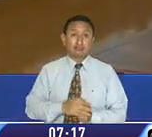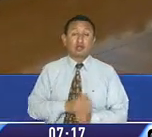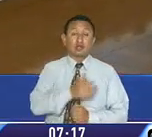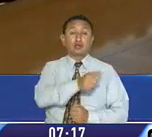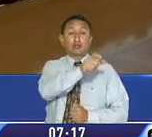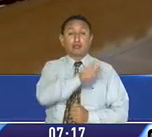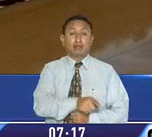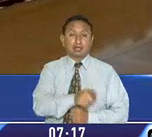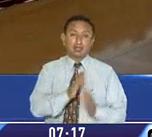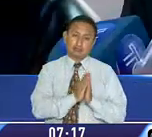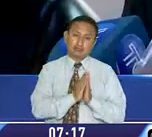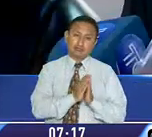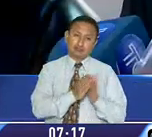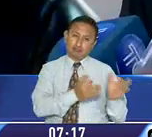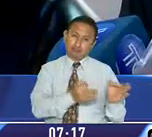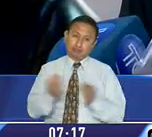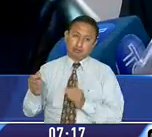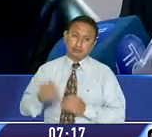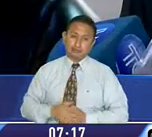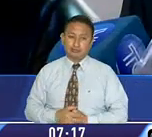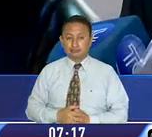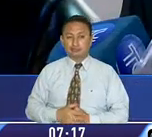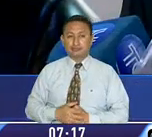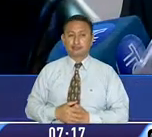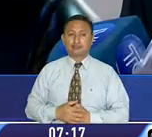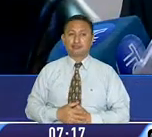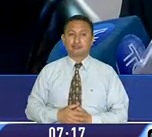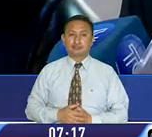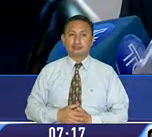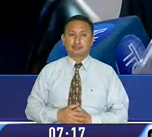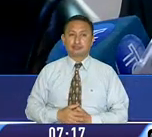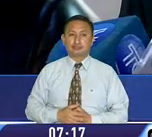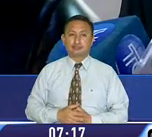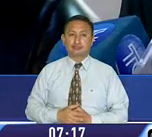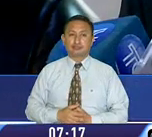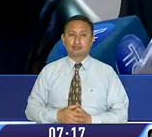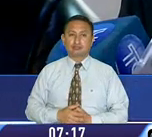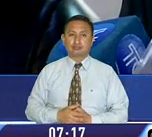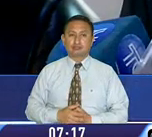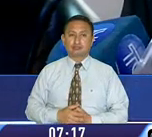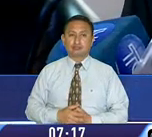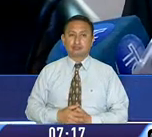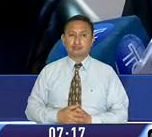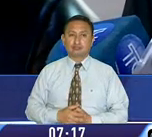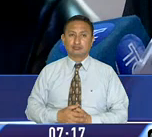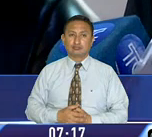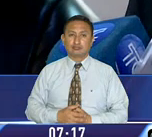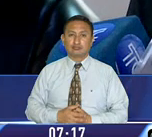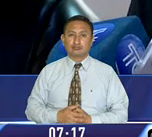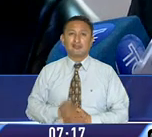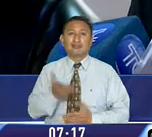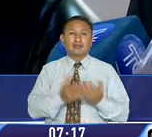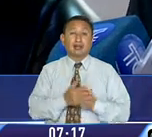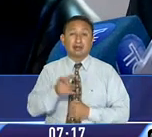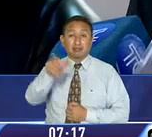el tiempo previsto. Una palabra más traducida, presidente, echa todo abajo. Bueno, no sé si decir una palabra mal traducida, pero lo que